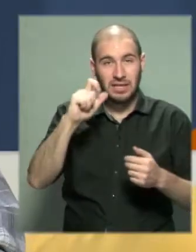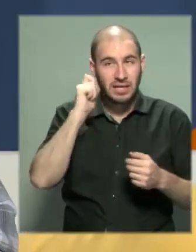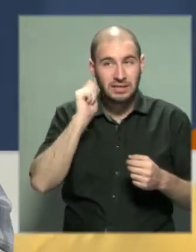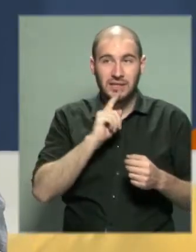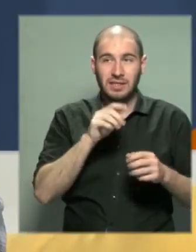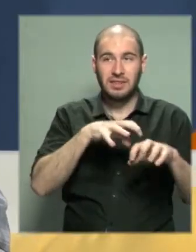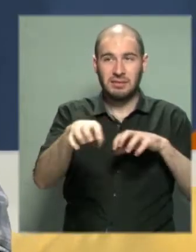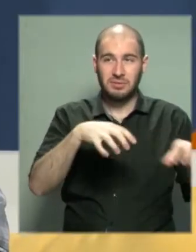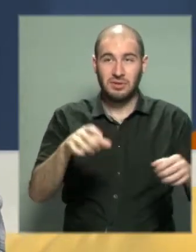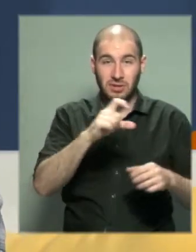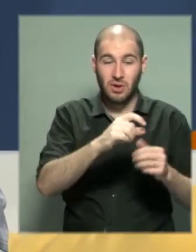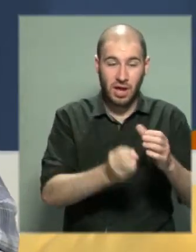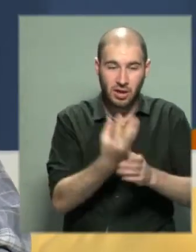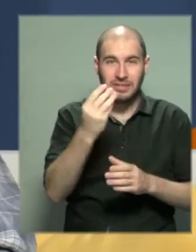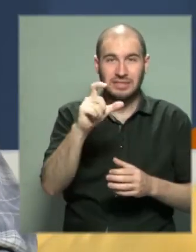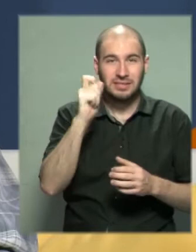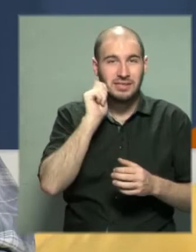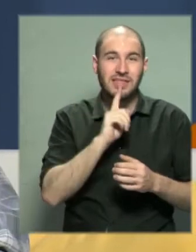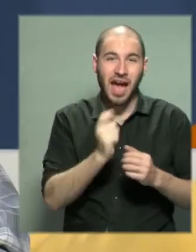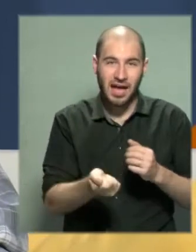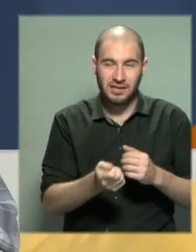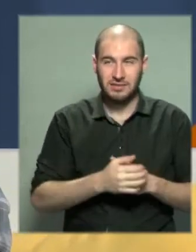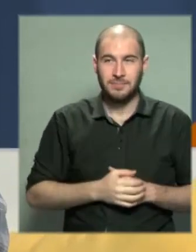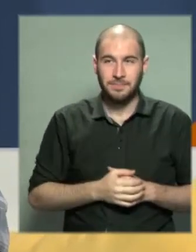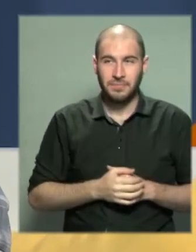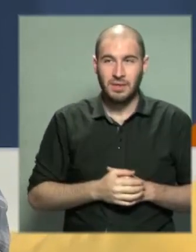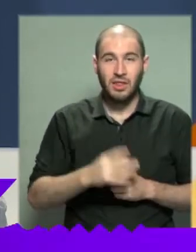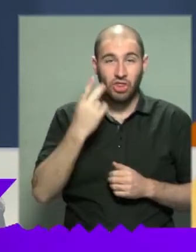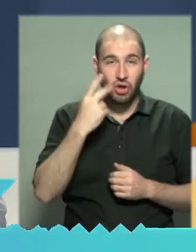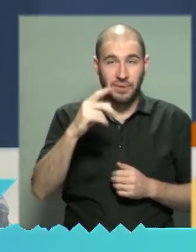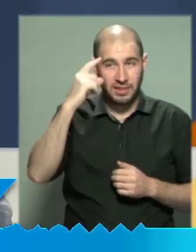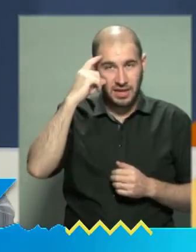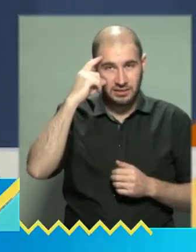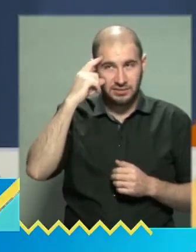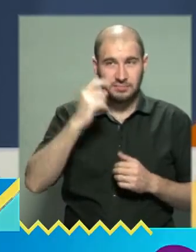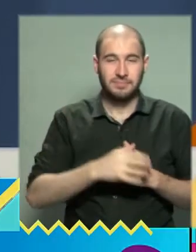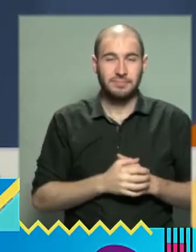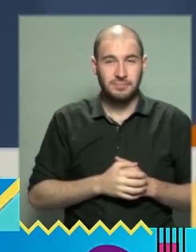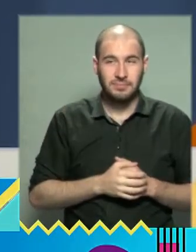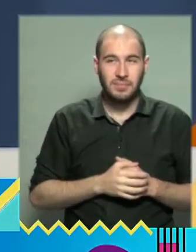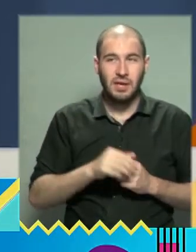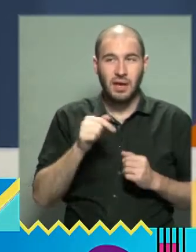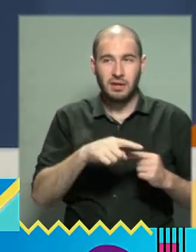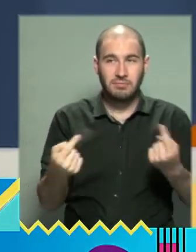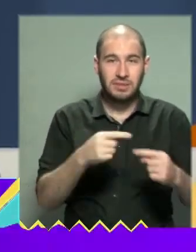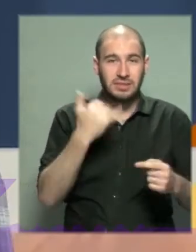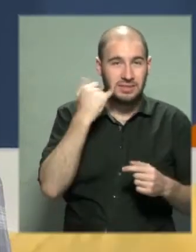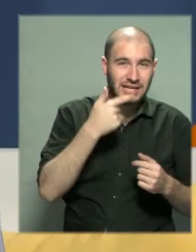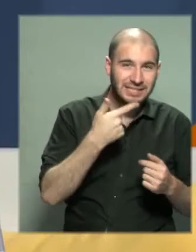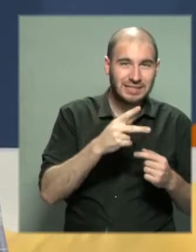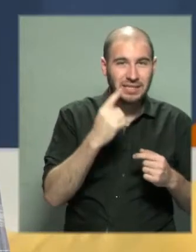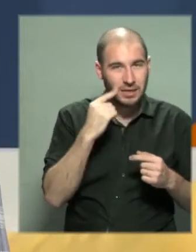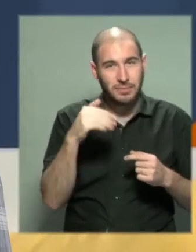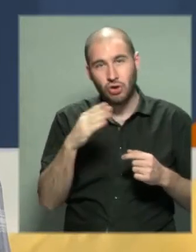esa división nace la CTA. Bien, claro. Nace la CTA y a partir del 2010, que hay una pelea entre Yasky y Micheli,